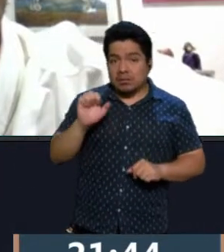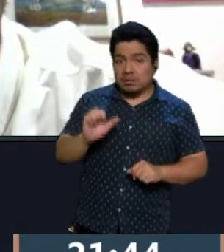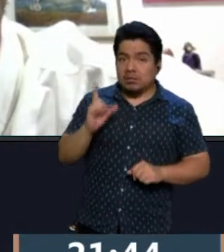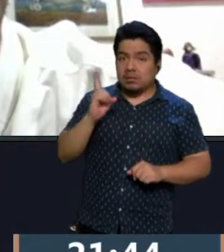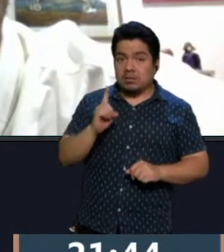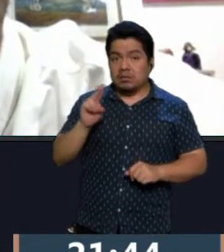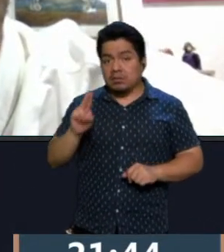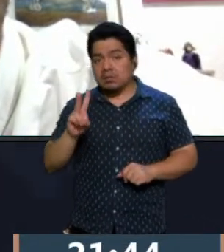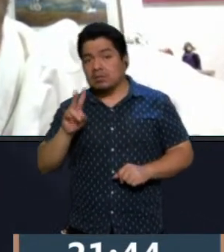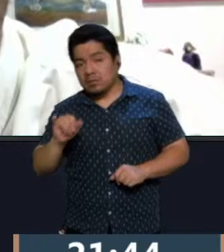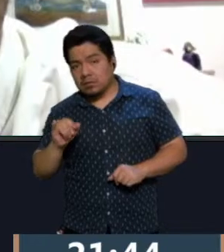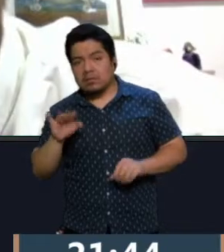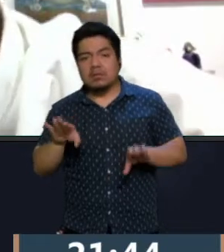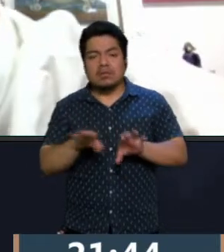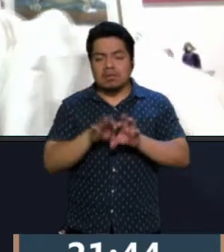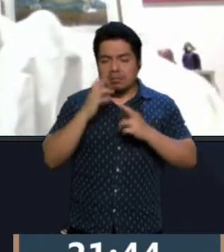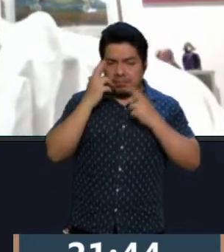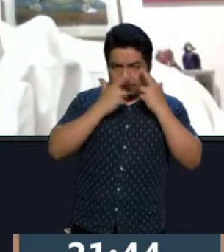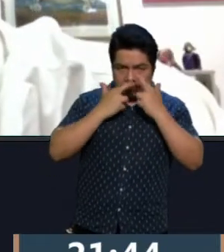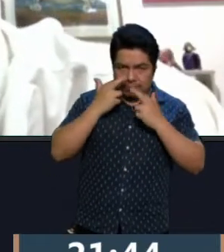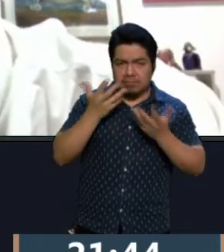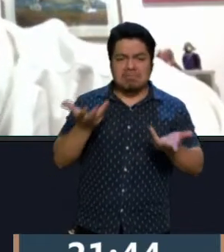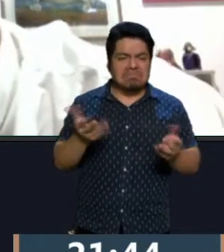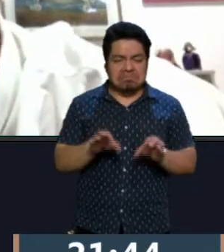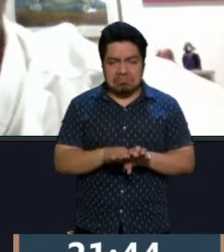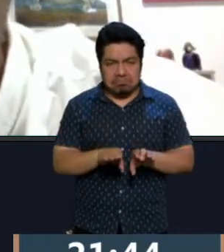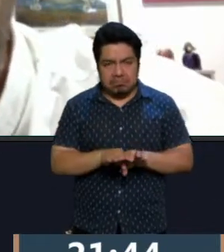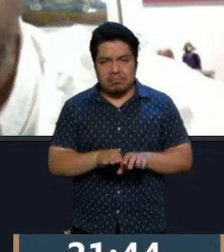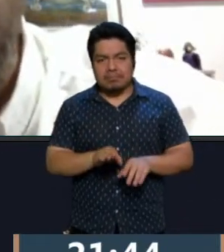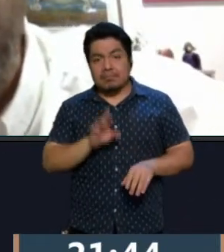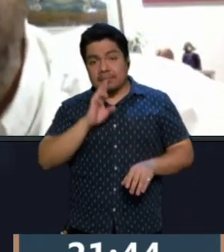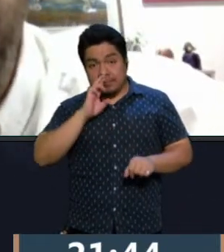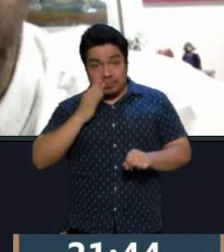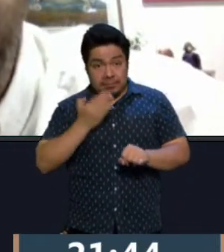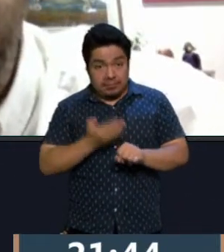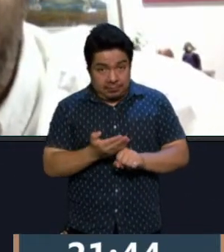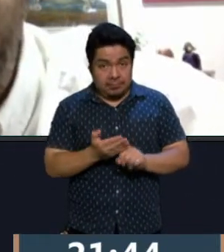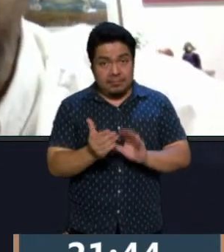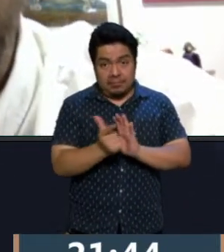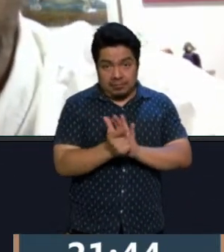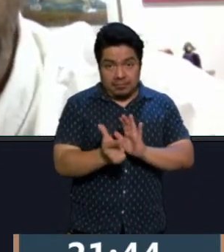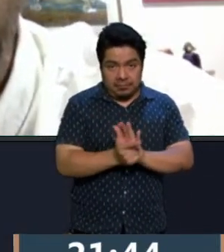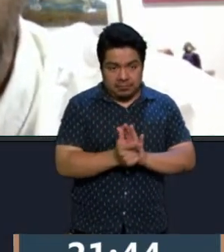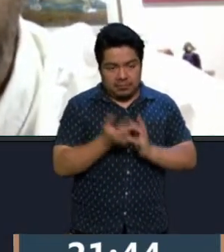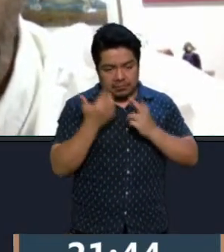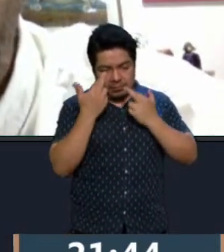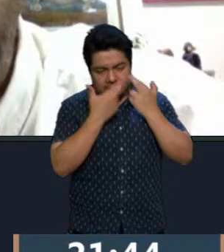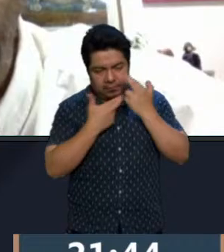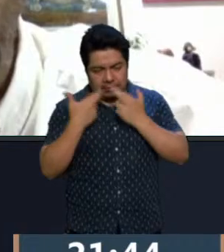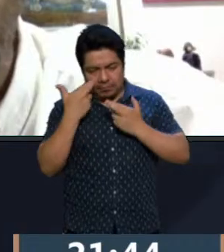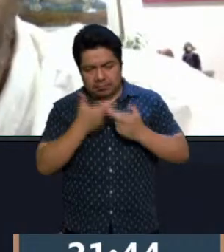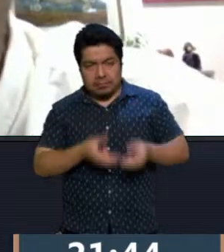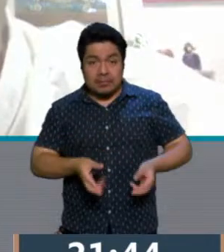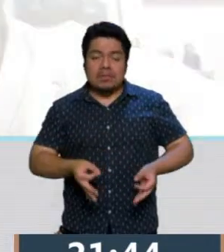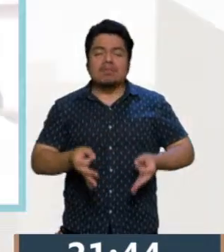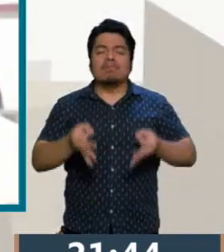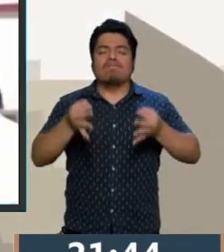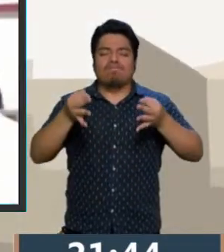esas verificaciones? Hay que tomar en cuenta que la responsabilidad legal de verificar el